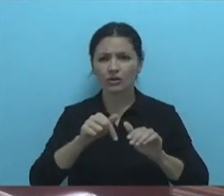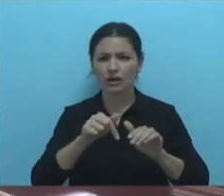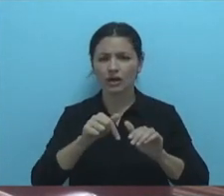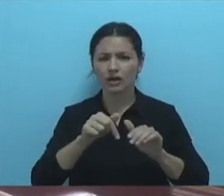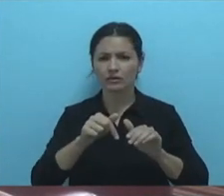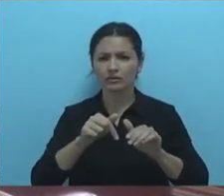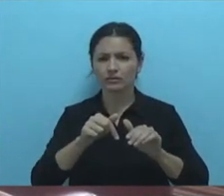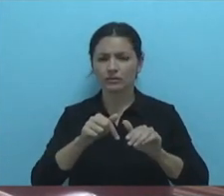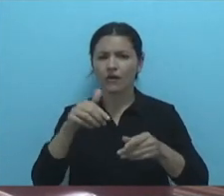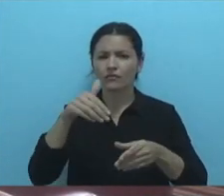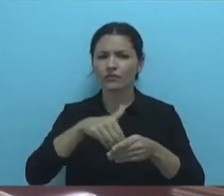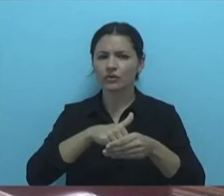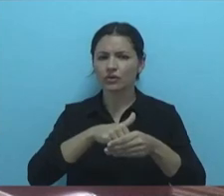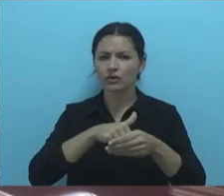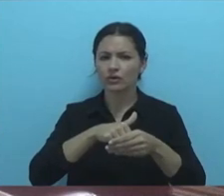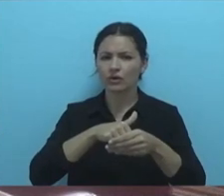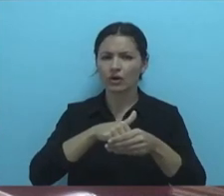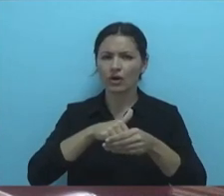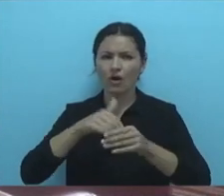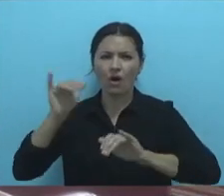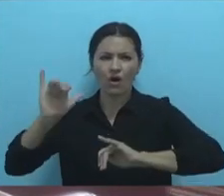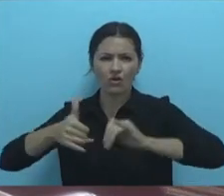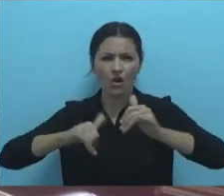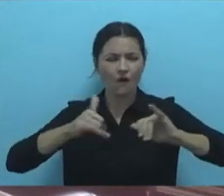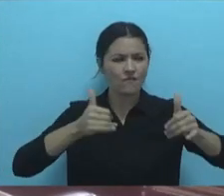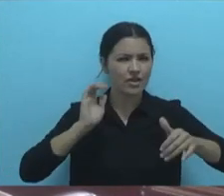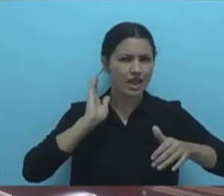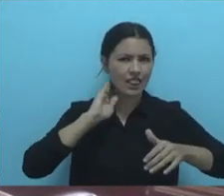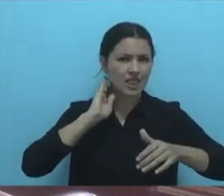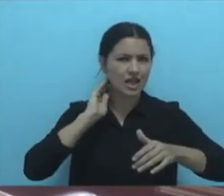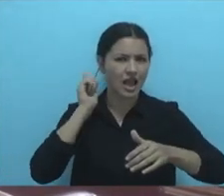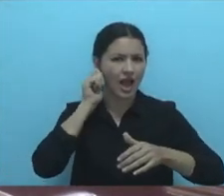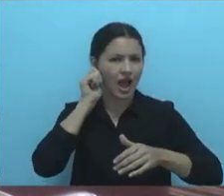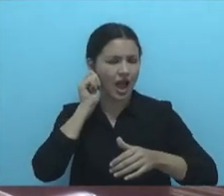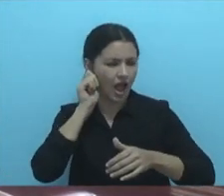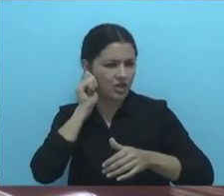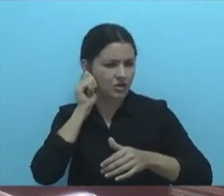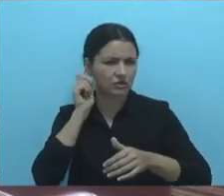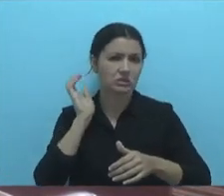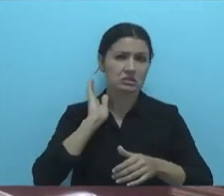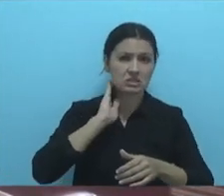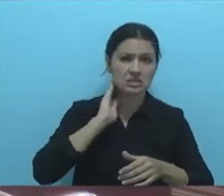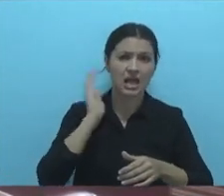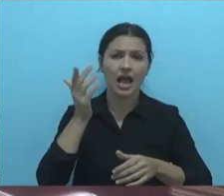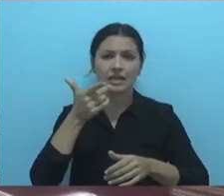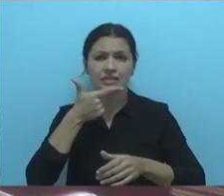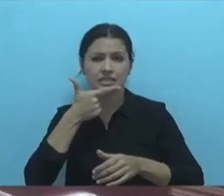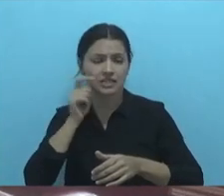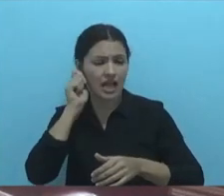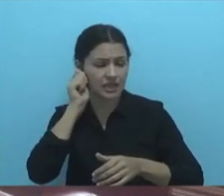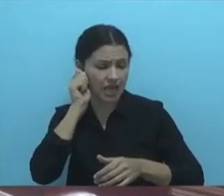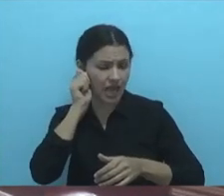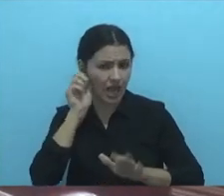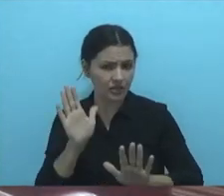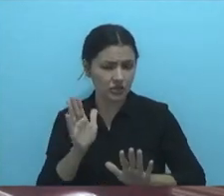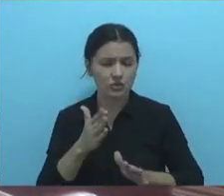la corte del voto de los jóvenes 16 y 17 años en mi caso particular tengo